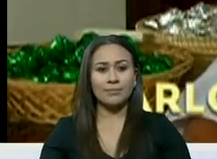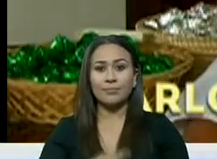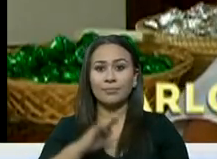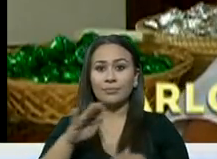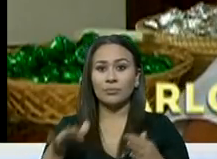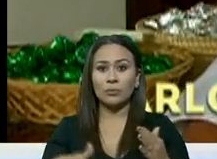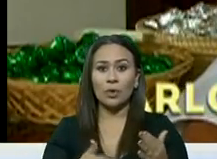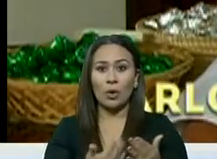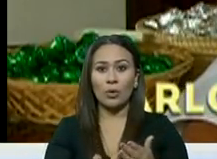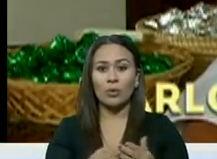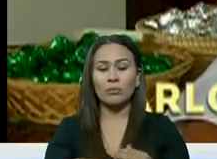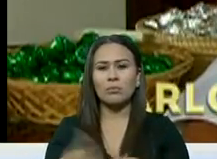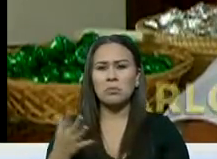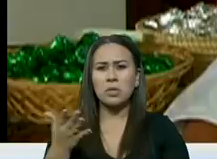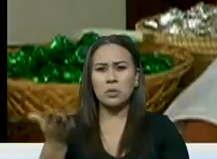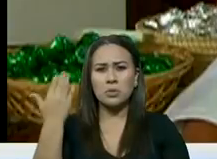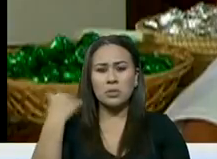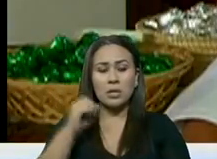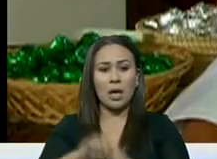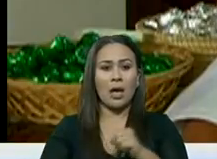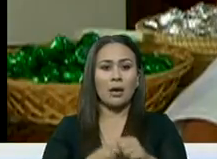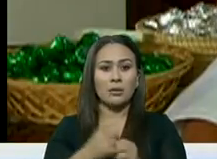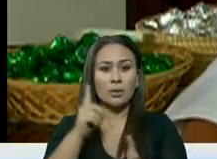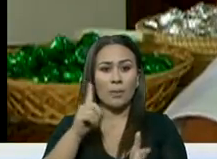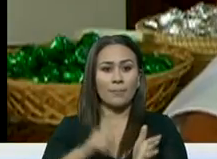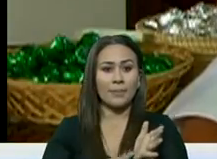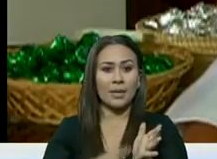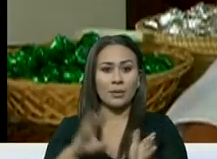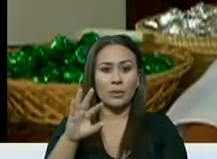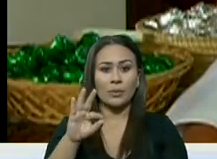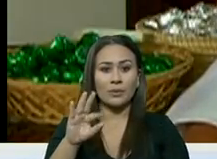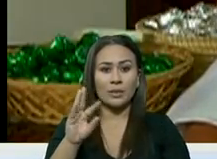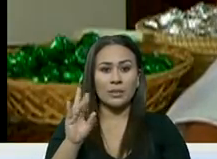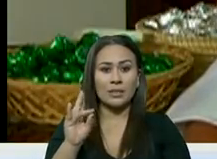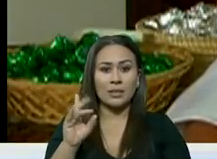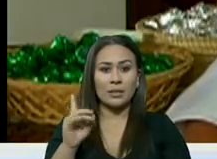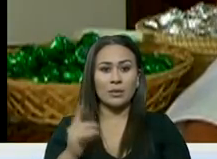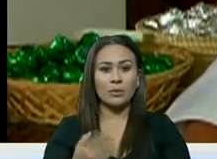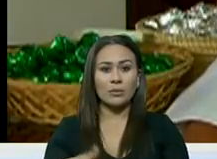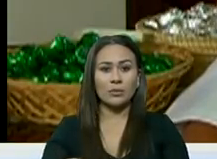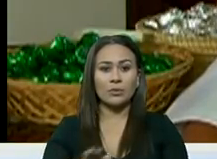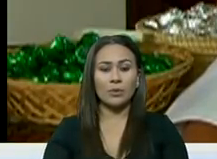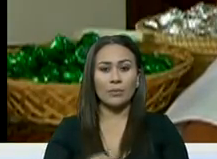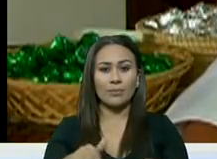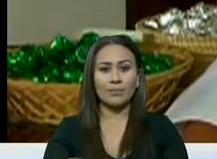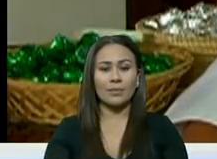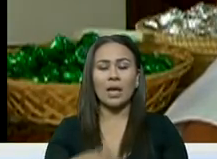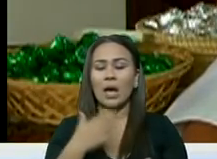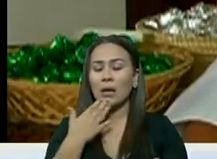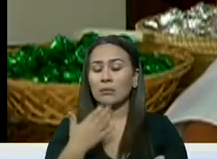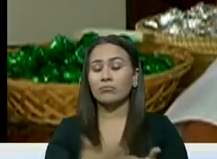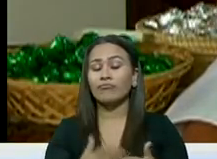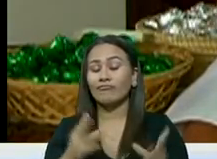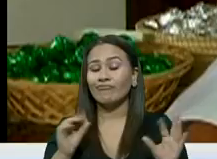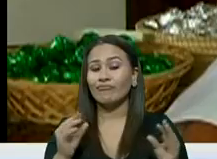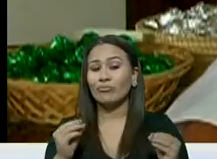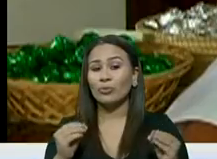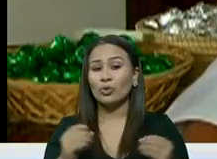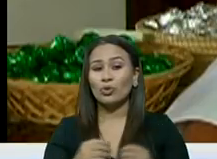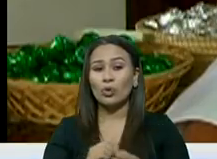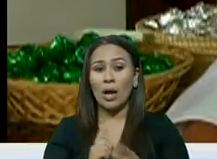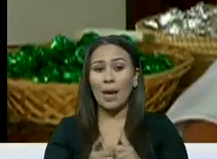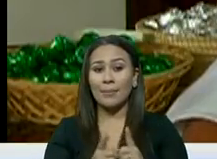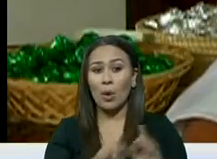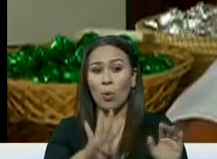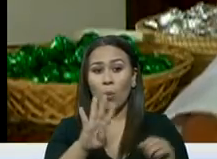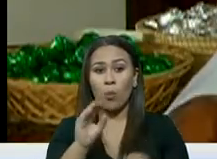generan a raíz del año 71, el efecto que ha tenido sobre Salinas ha sido drástico, y en 40